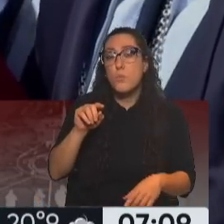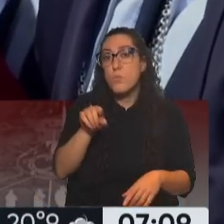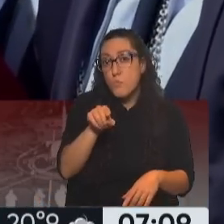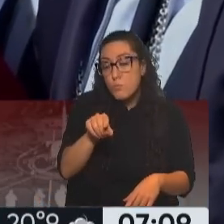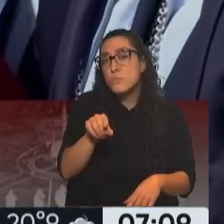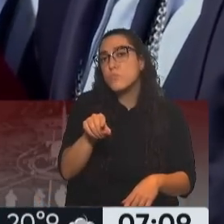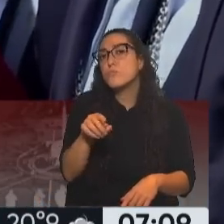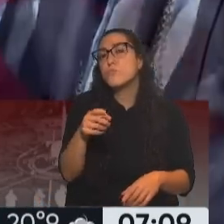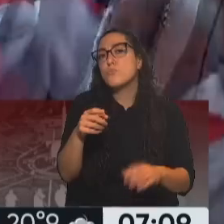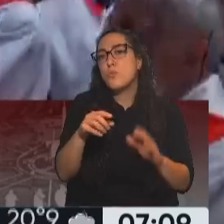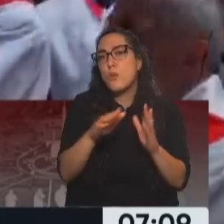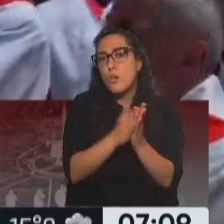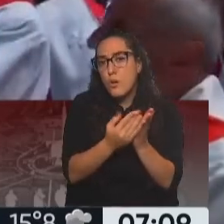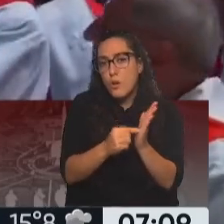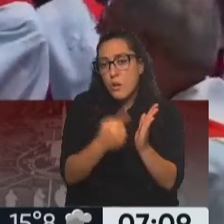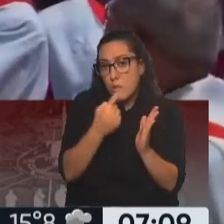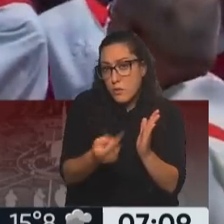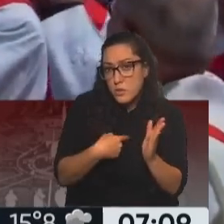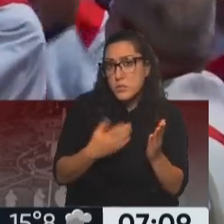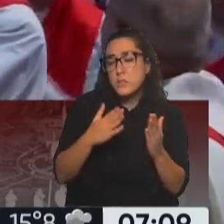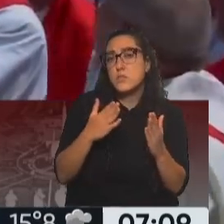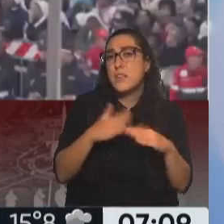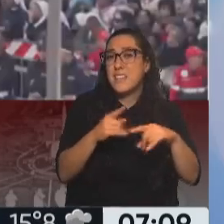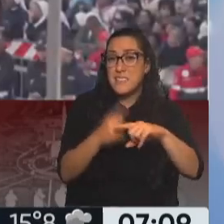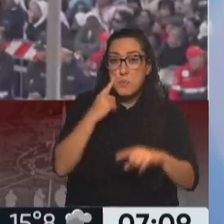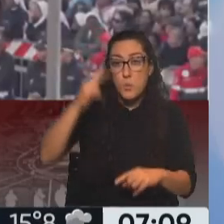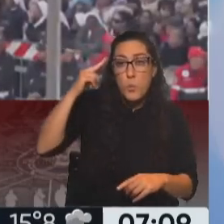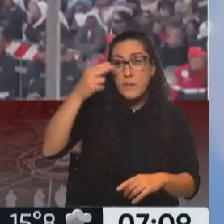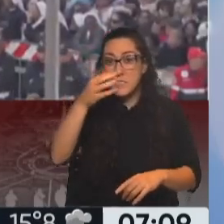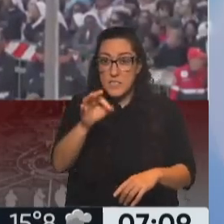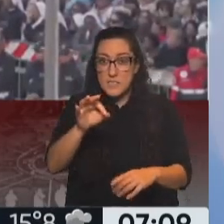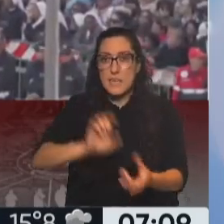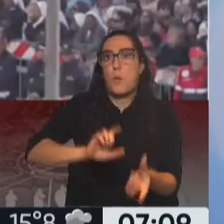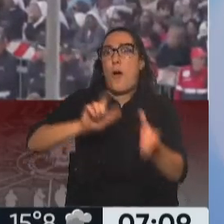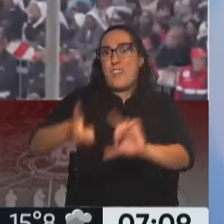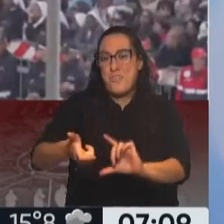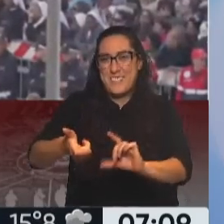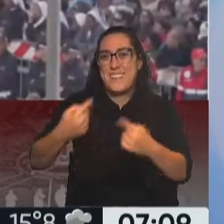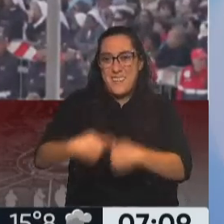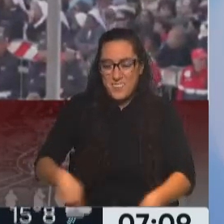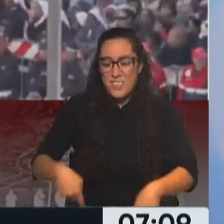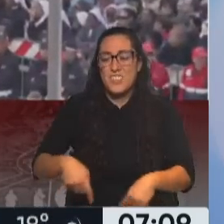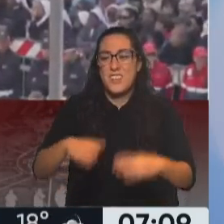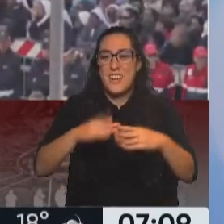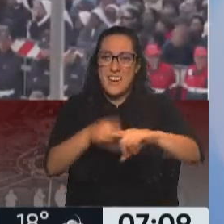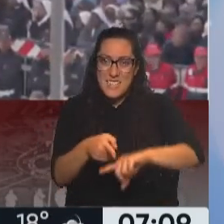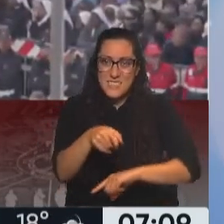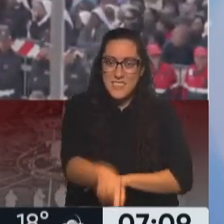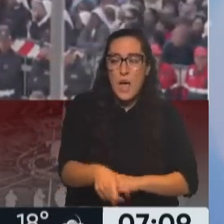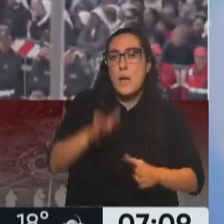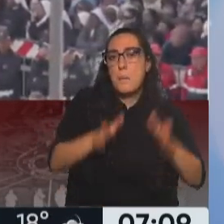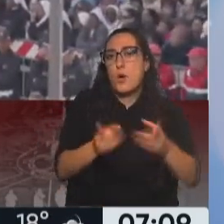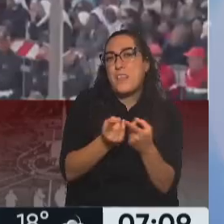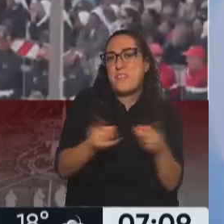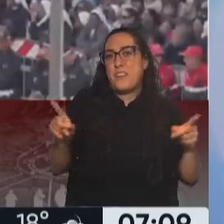hecho, puso prácticamente la iglesia en los años 60 al día. Obviamente, pero era otra época.